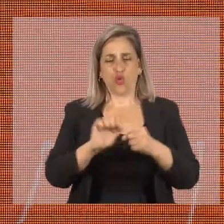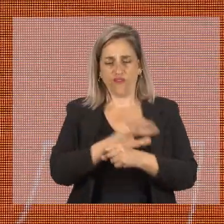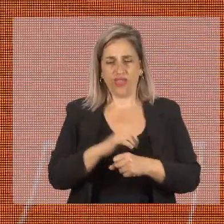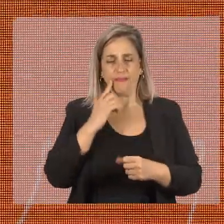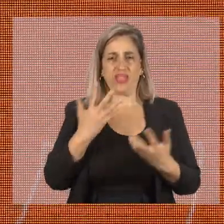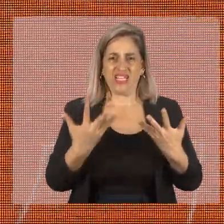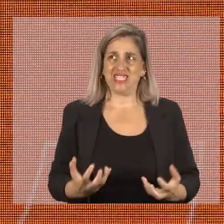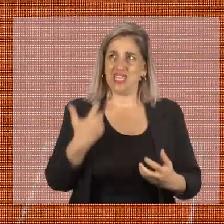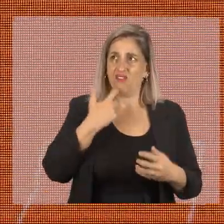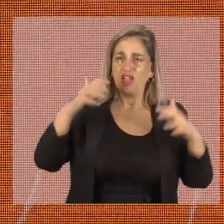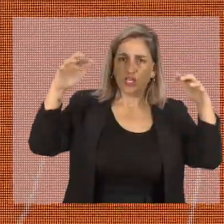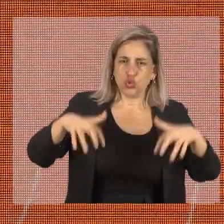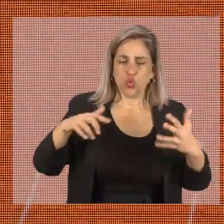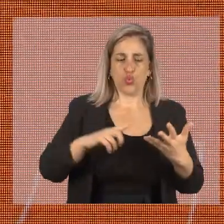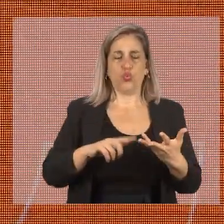pandemia, sequía,